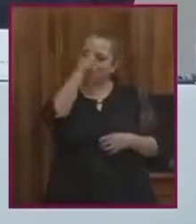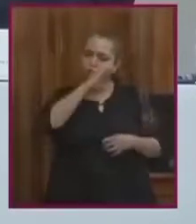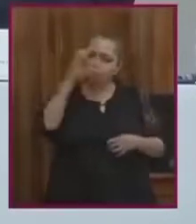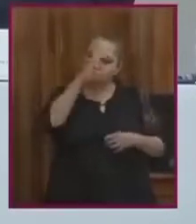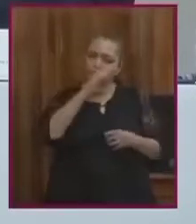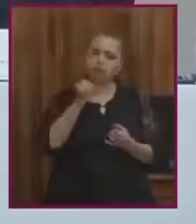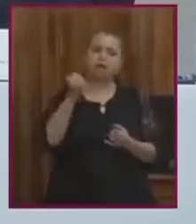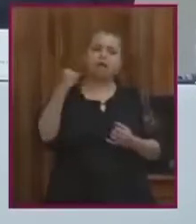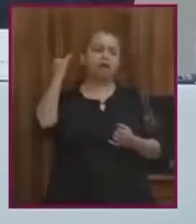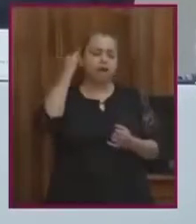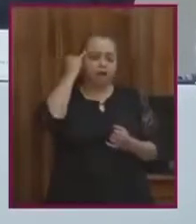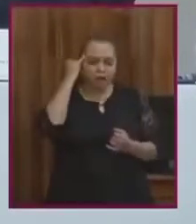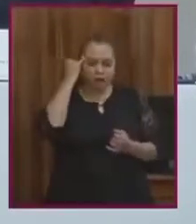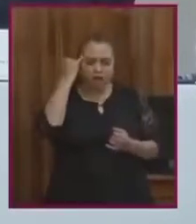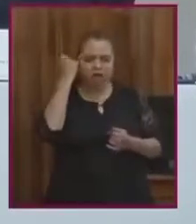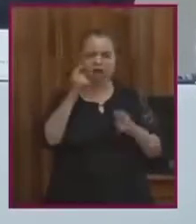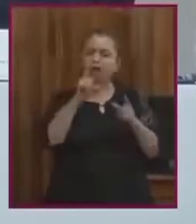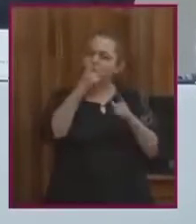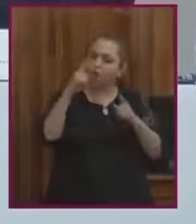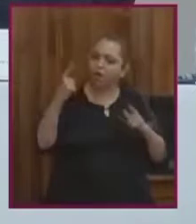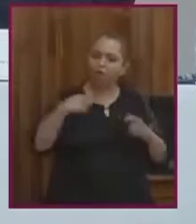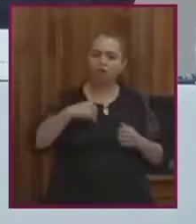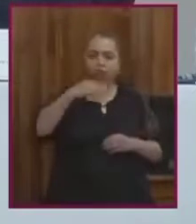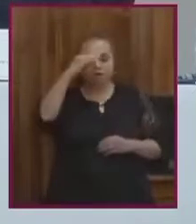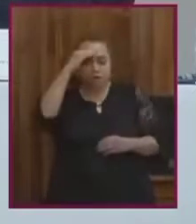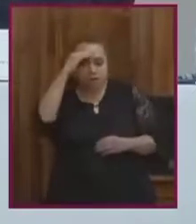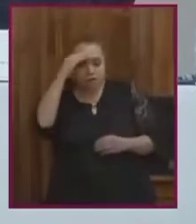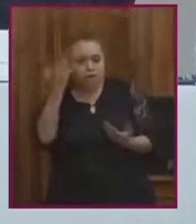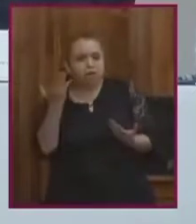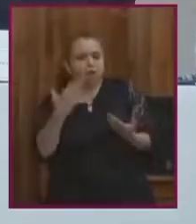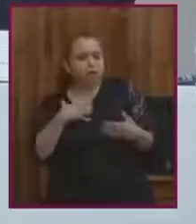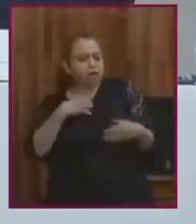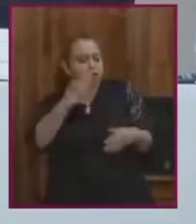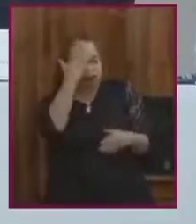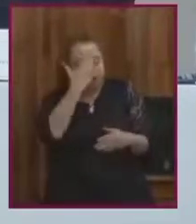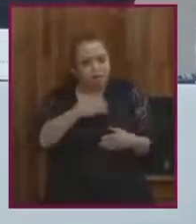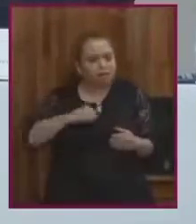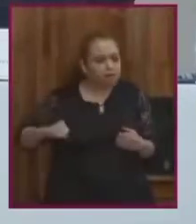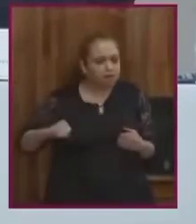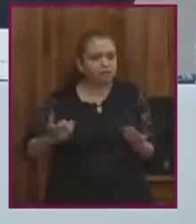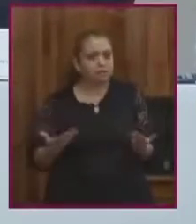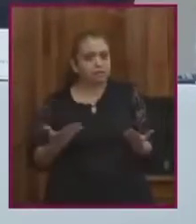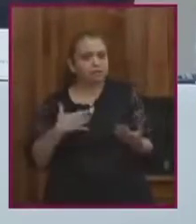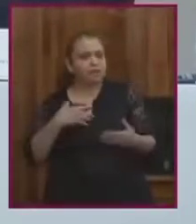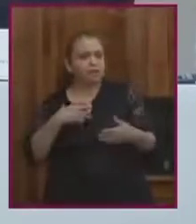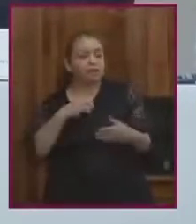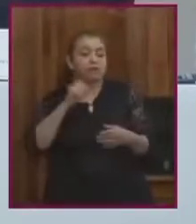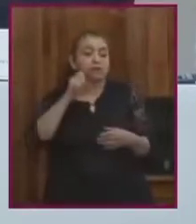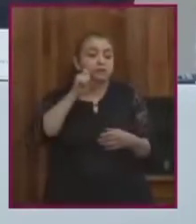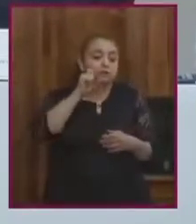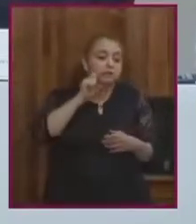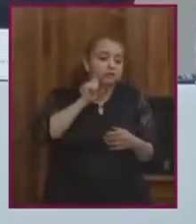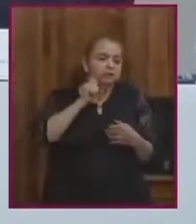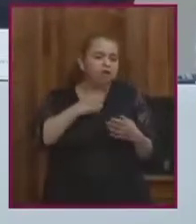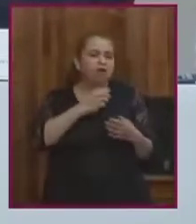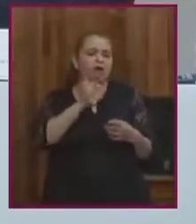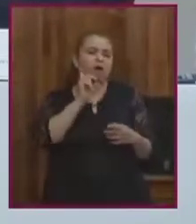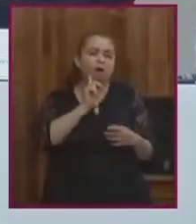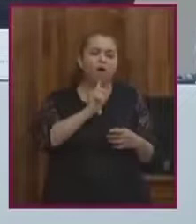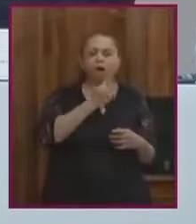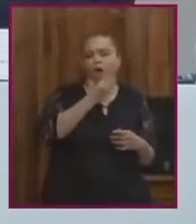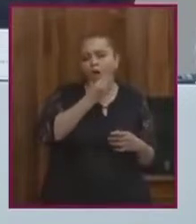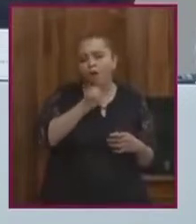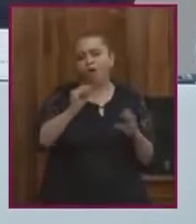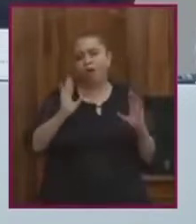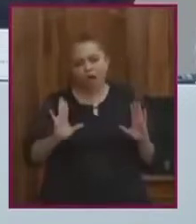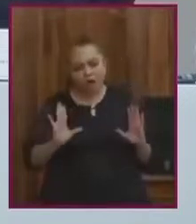étnica, lingüística, de pensamiento, de capacidades, de sexualidad y de género, y